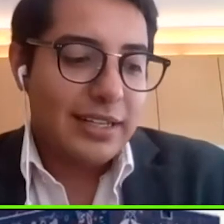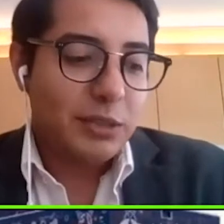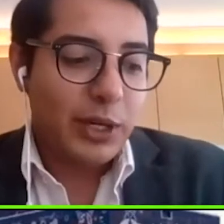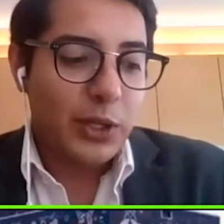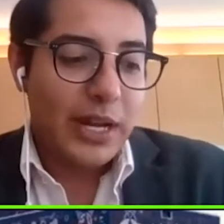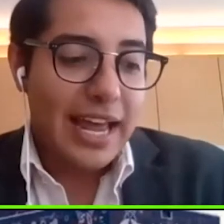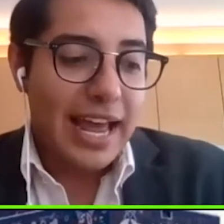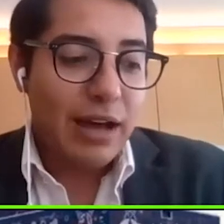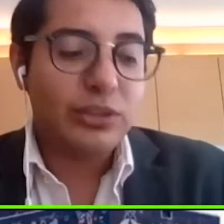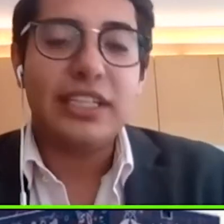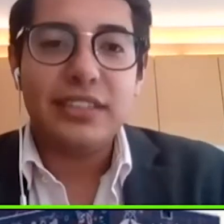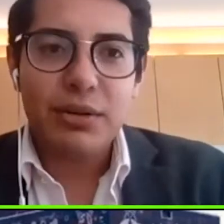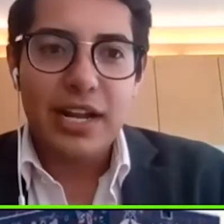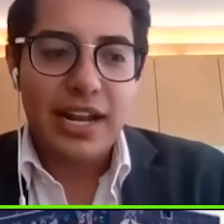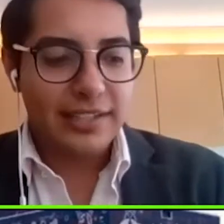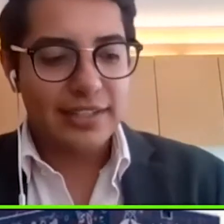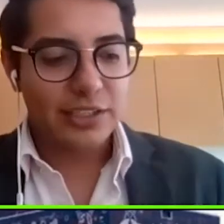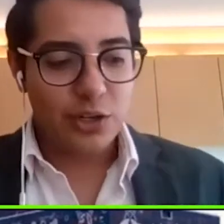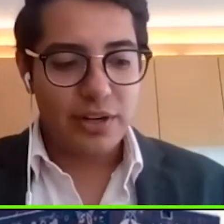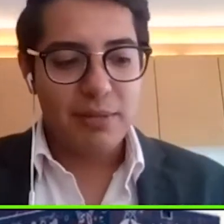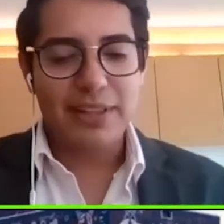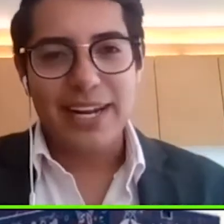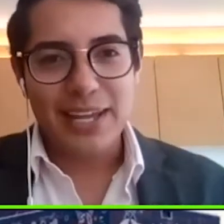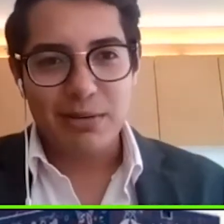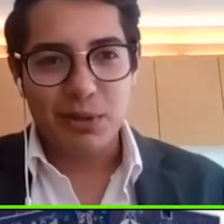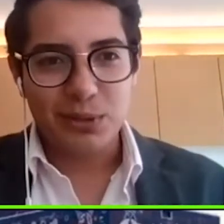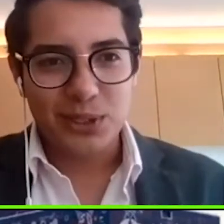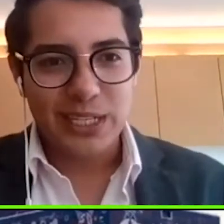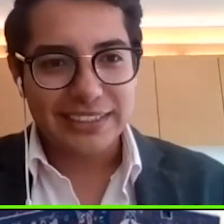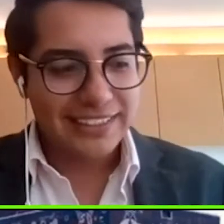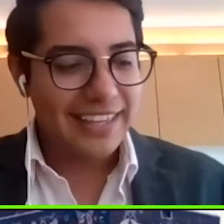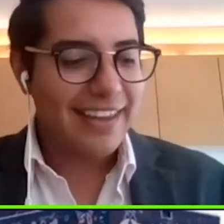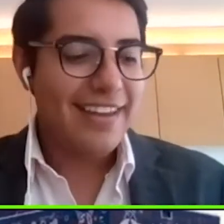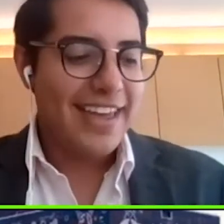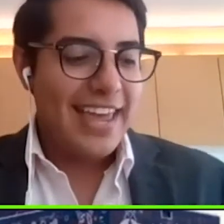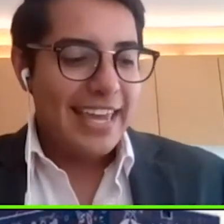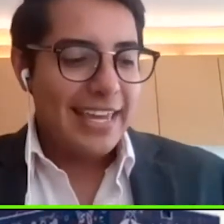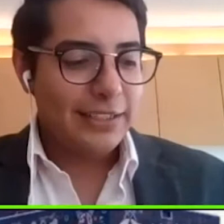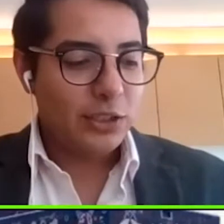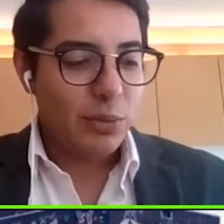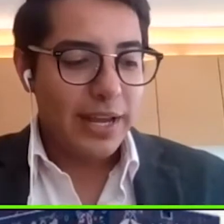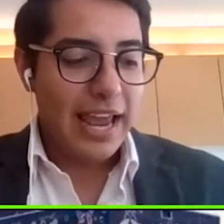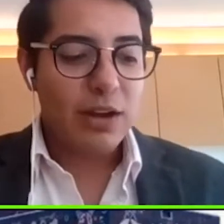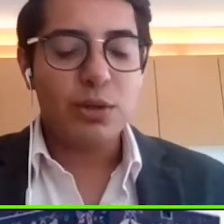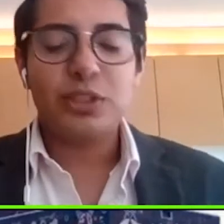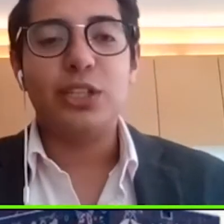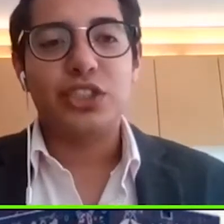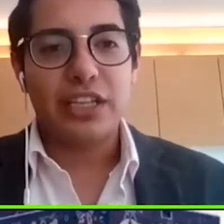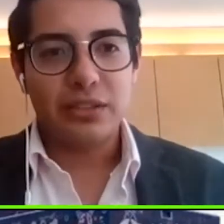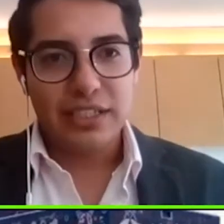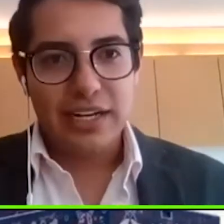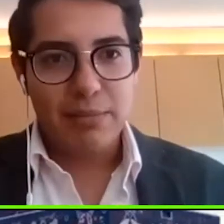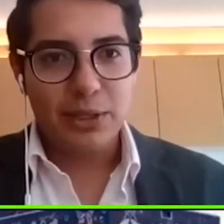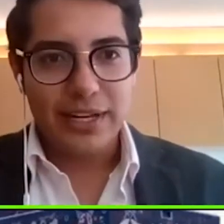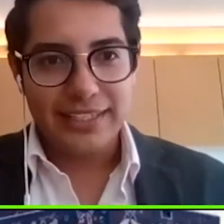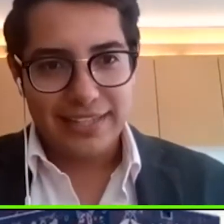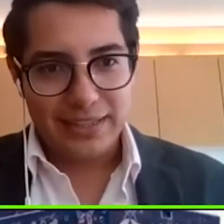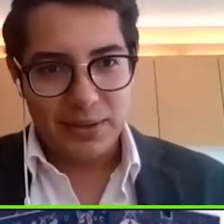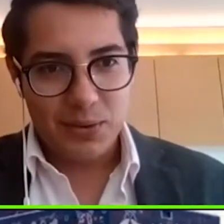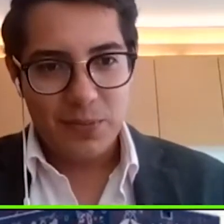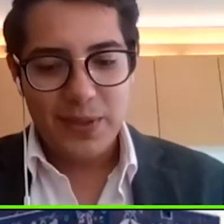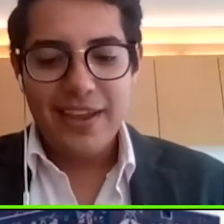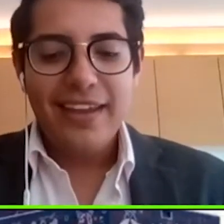discutiremos respecto de la ausencia de una legislación en materia de reproducción asistida y sobre algunos de los retos en el